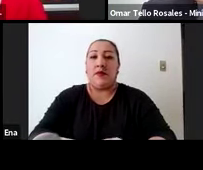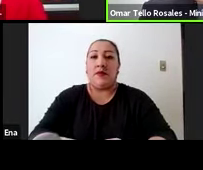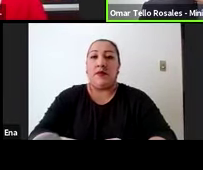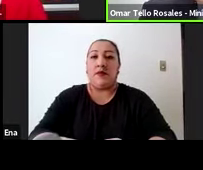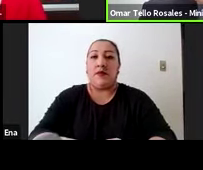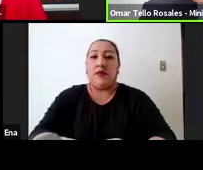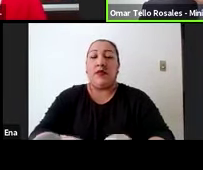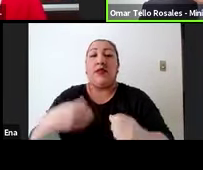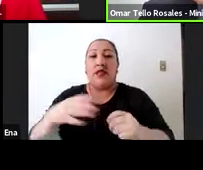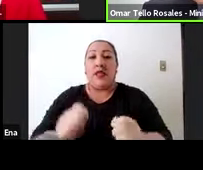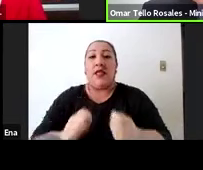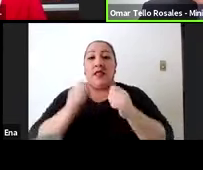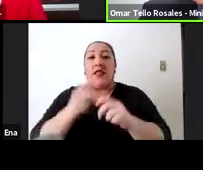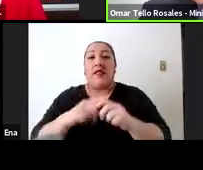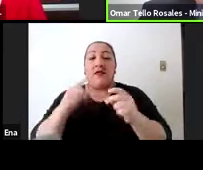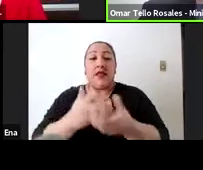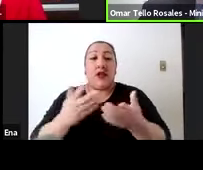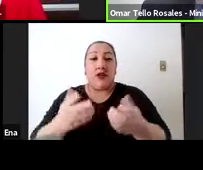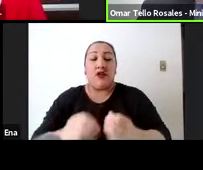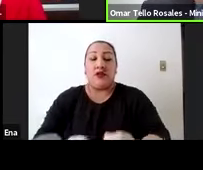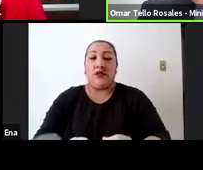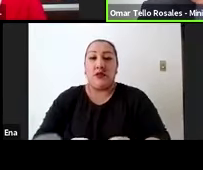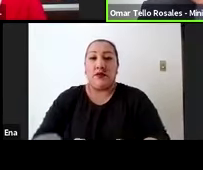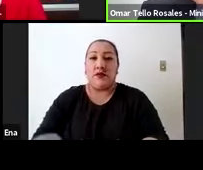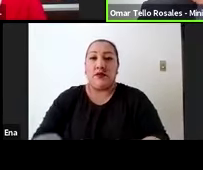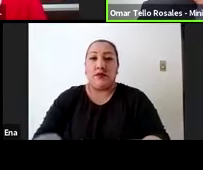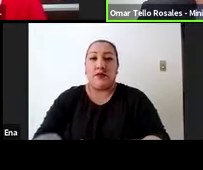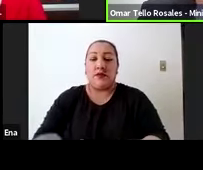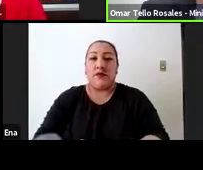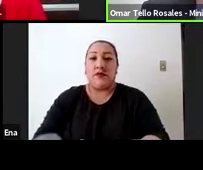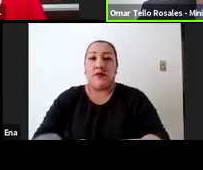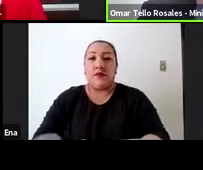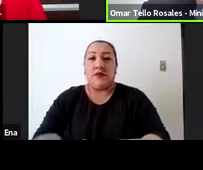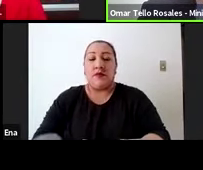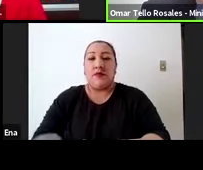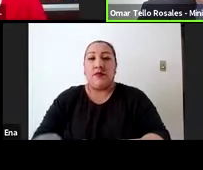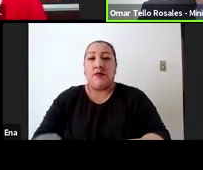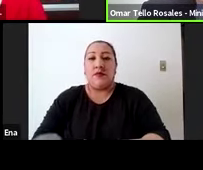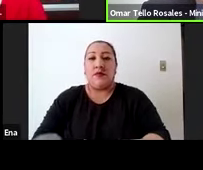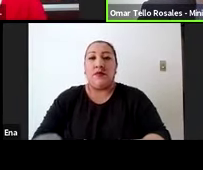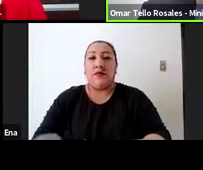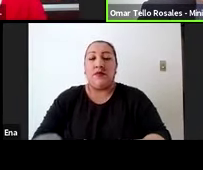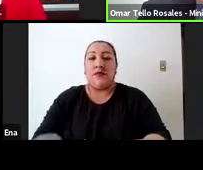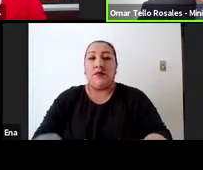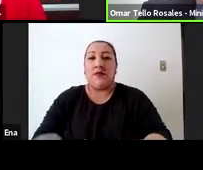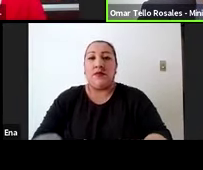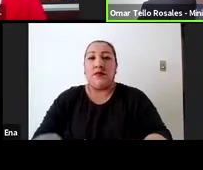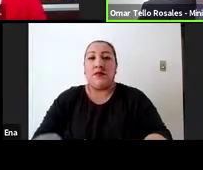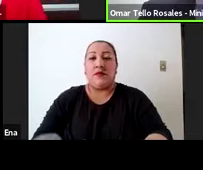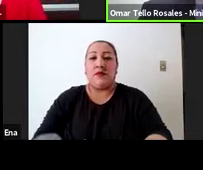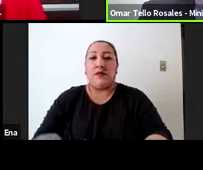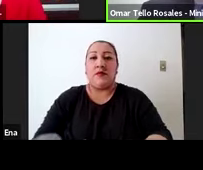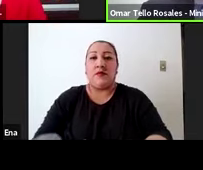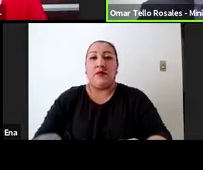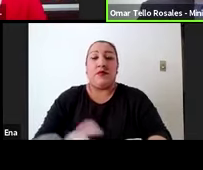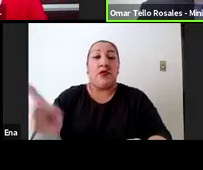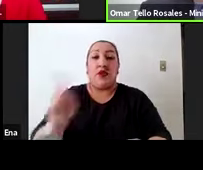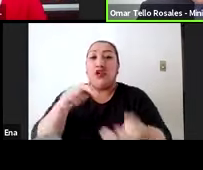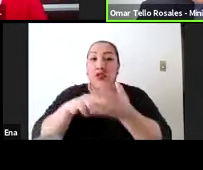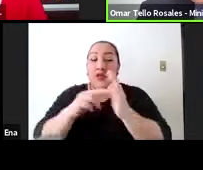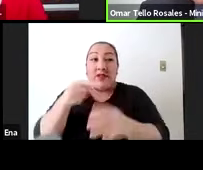de estos productos, en la elaboración de los padrones, pero no se descarta de que esto también haya sido dispuesto